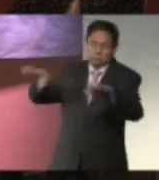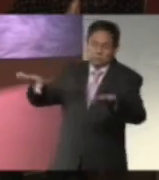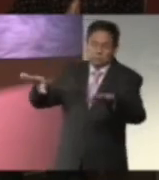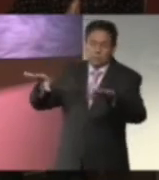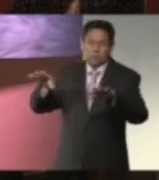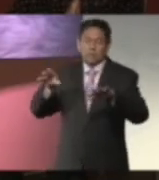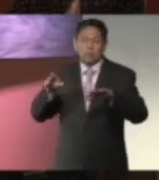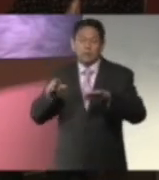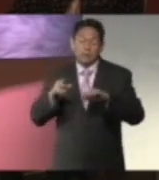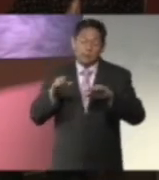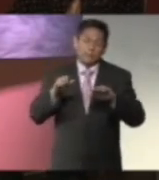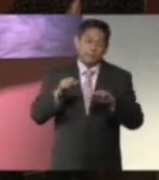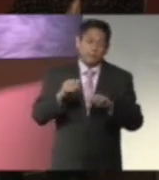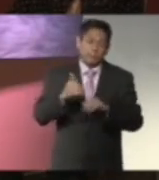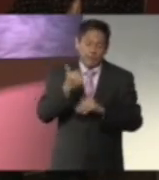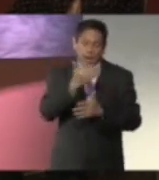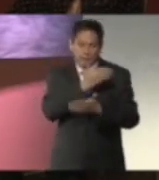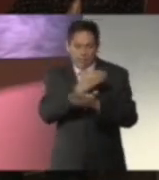Y